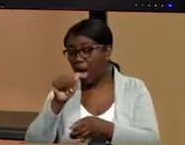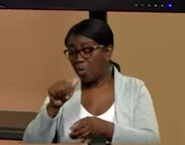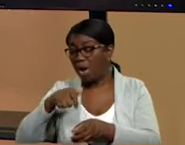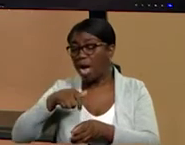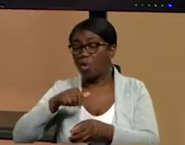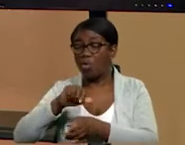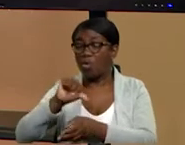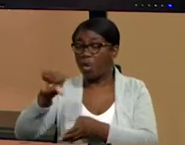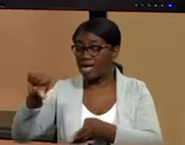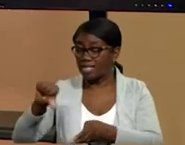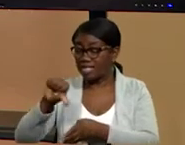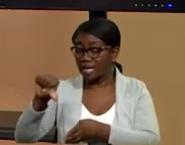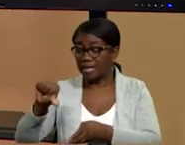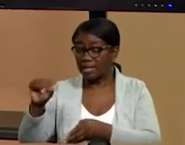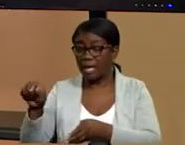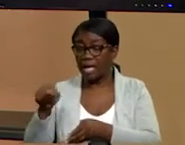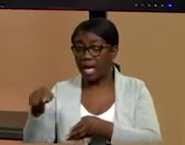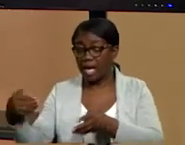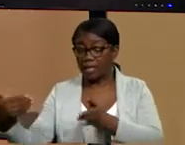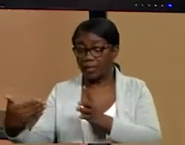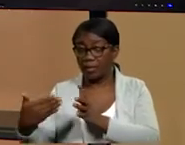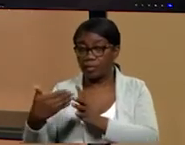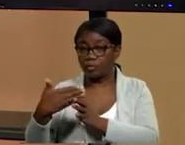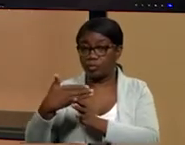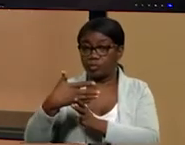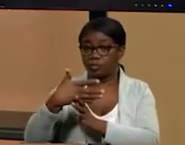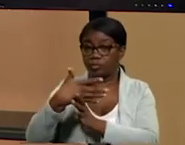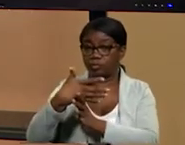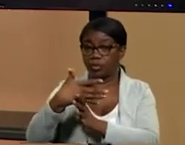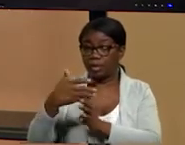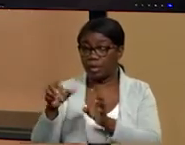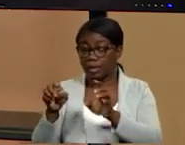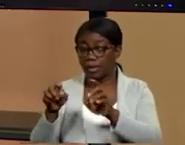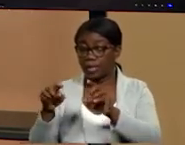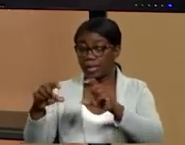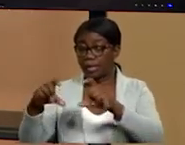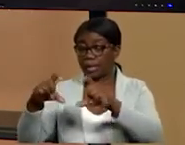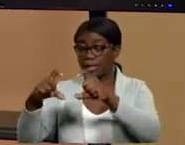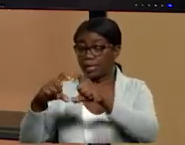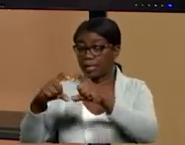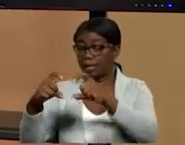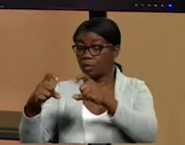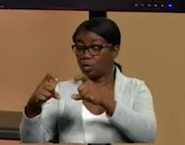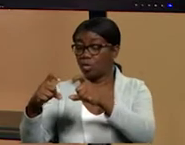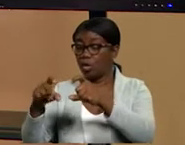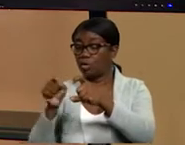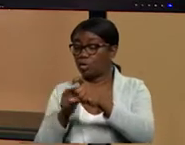aceite, ¿verdad? A través de esta bobina o este imán